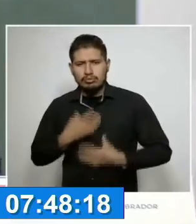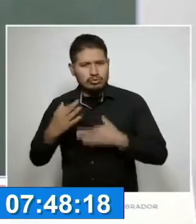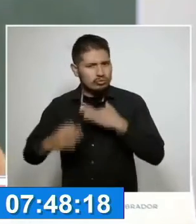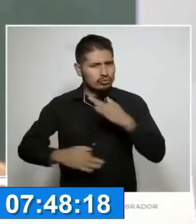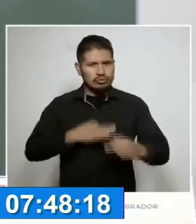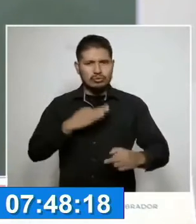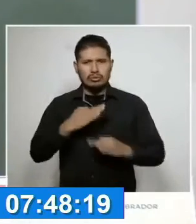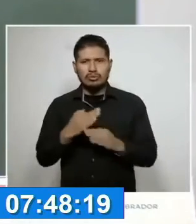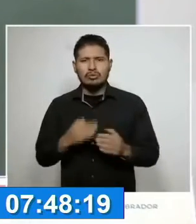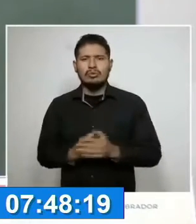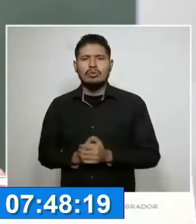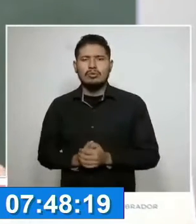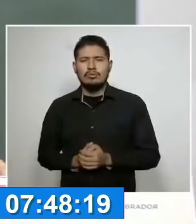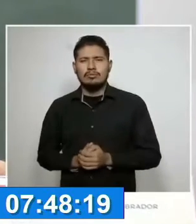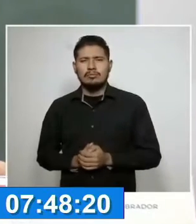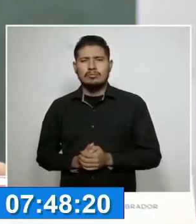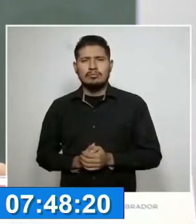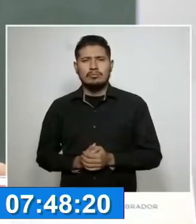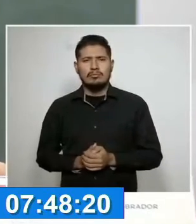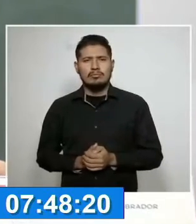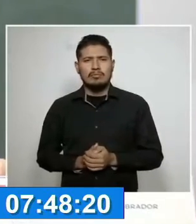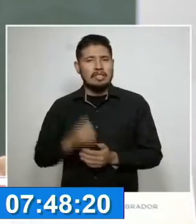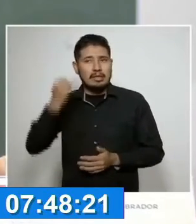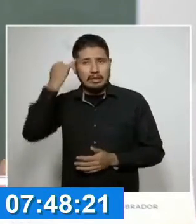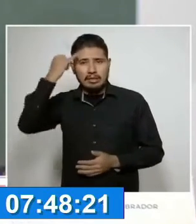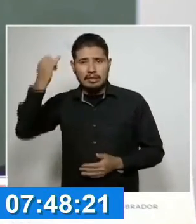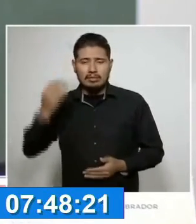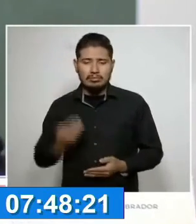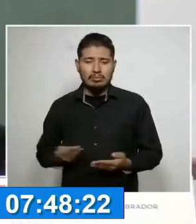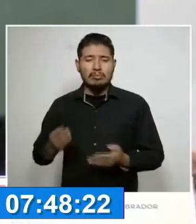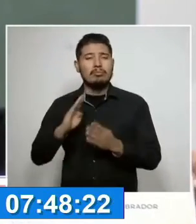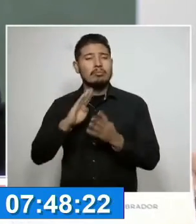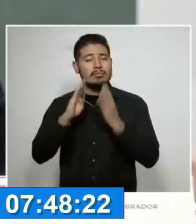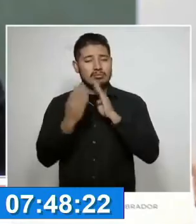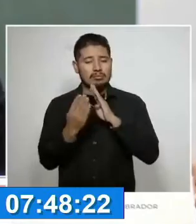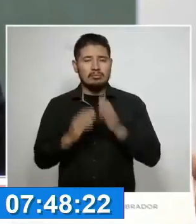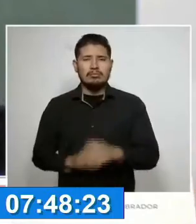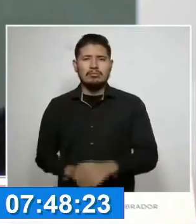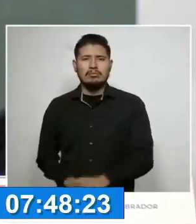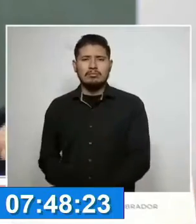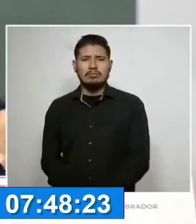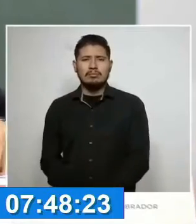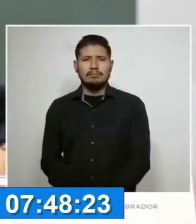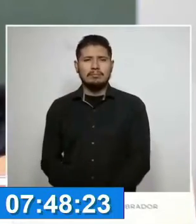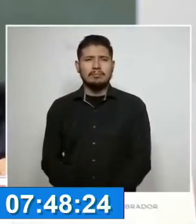los programas de bienestar.